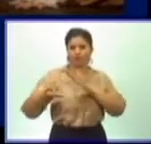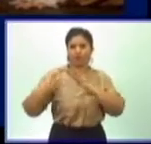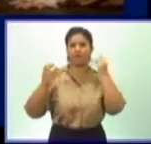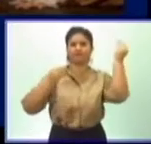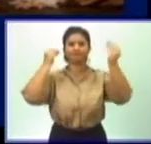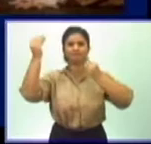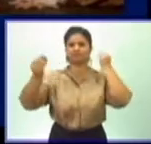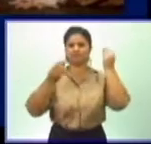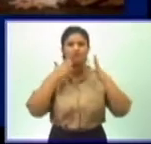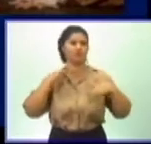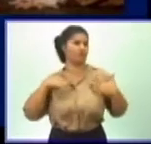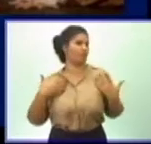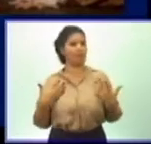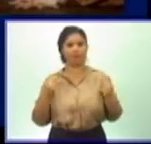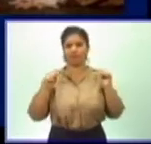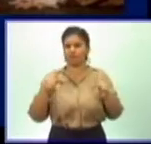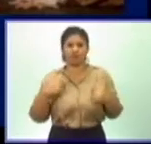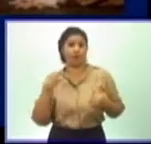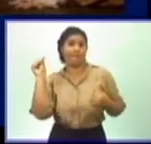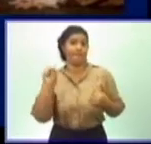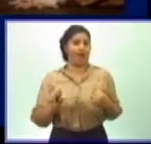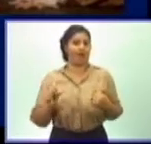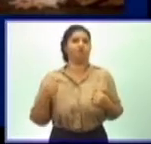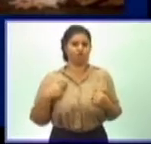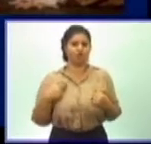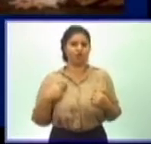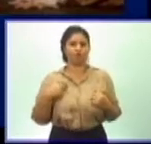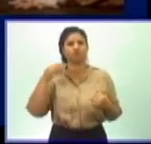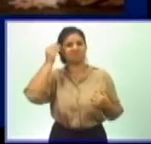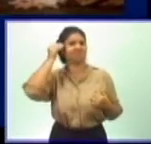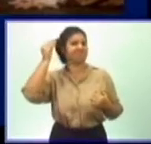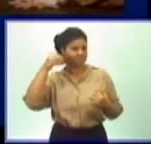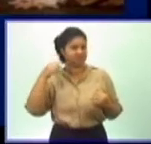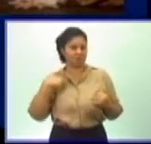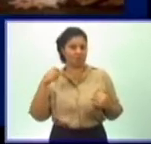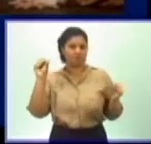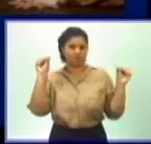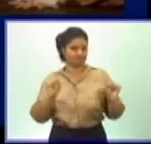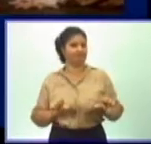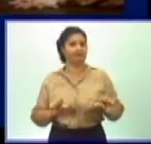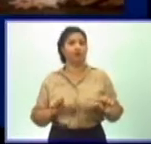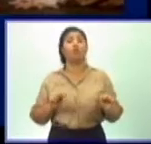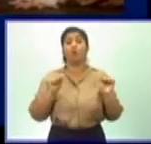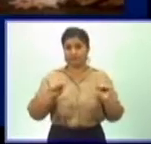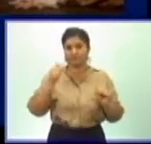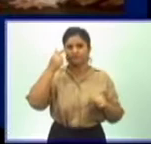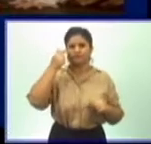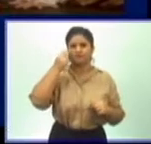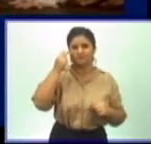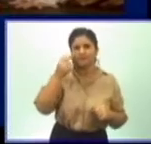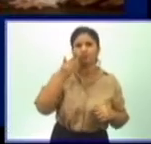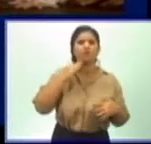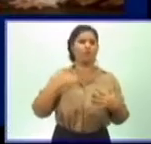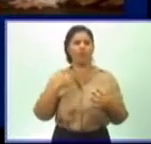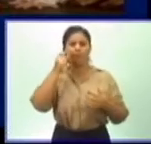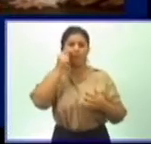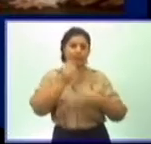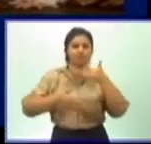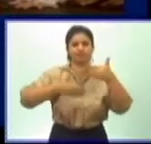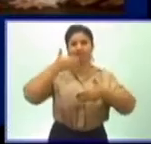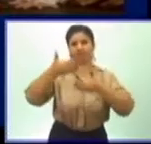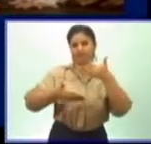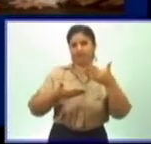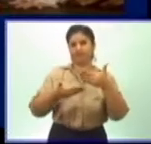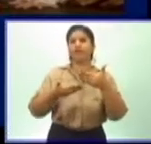va tejiendo esta maldad y va logrando su objetivo. Pero finalmente, como en toda